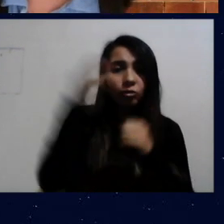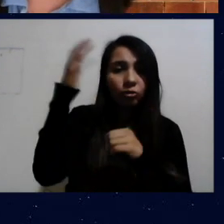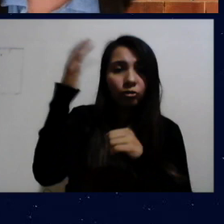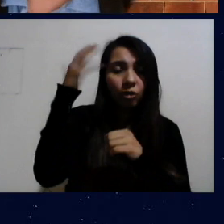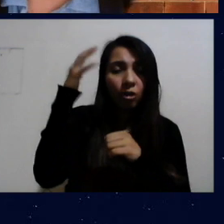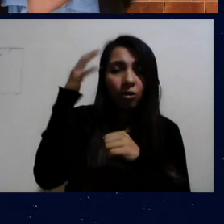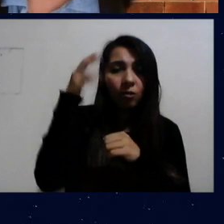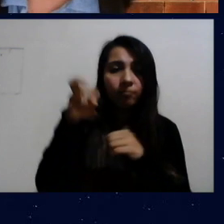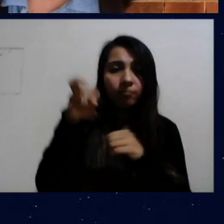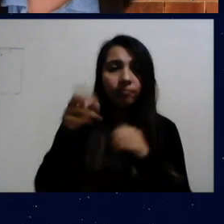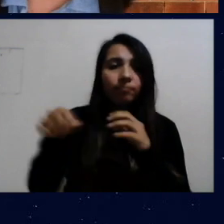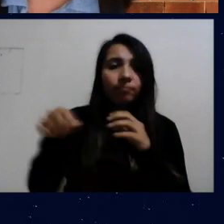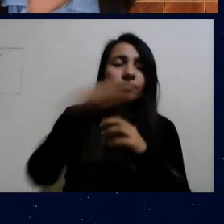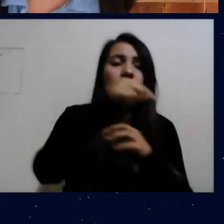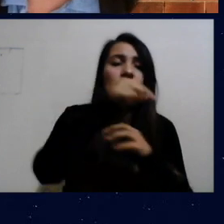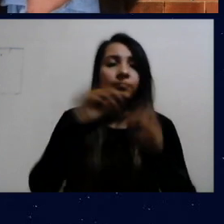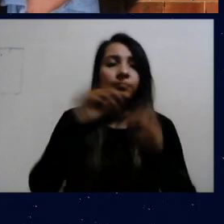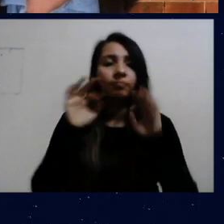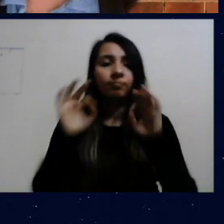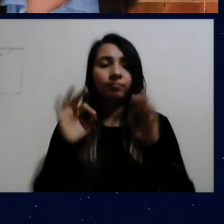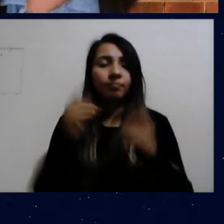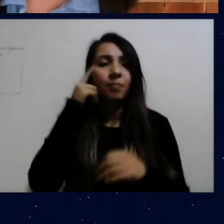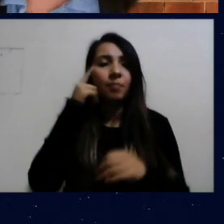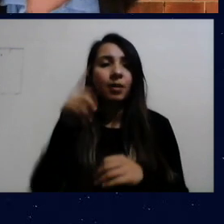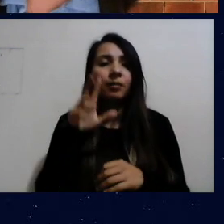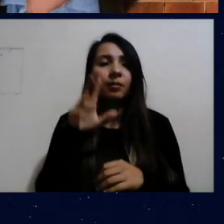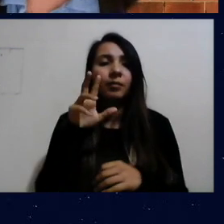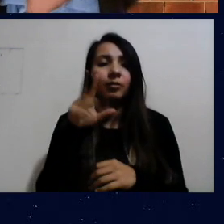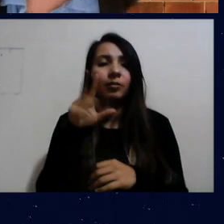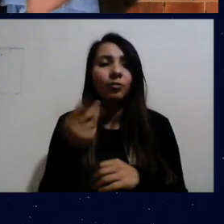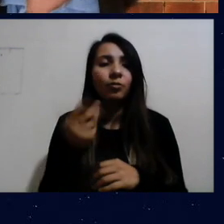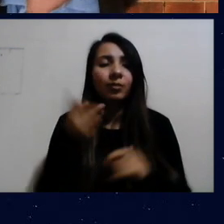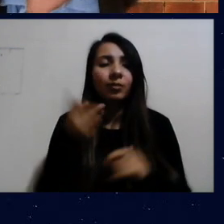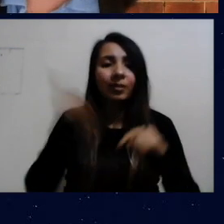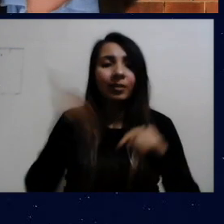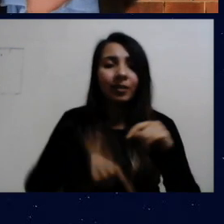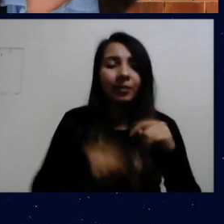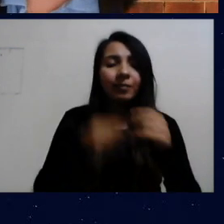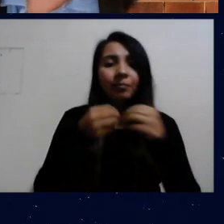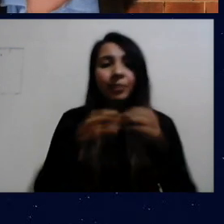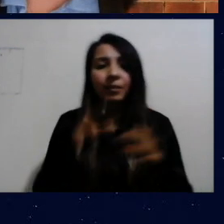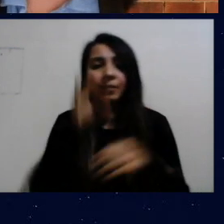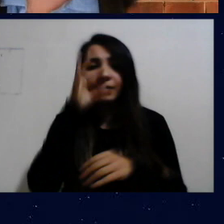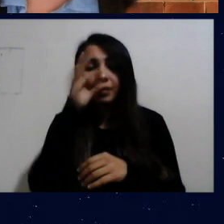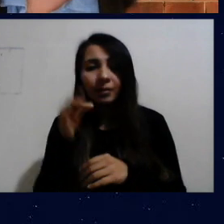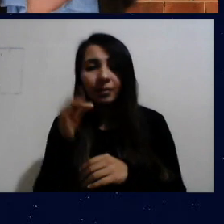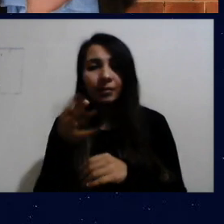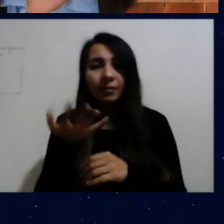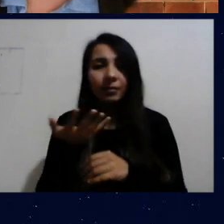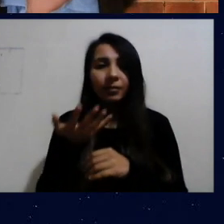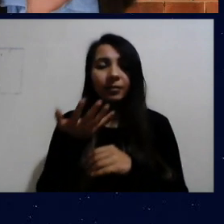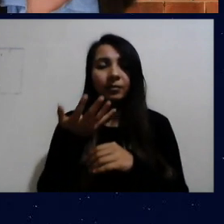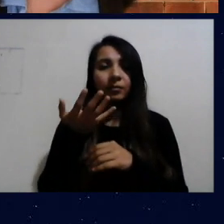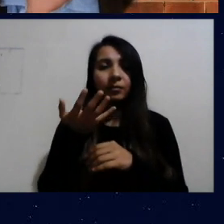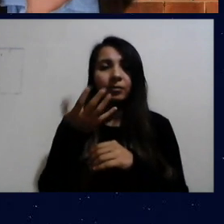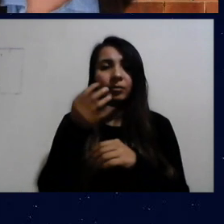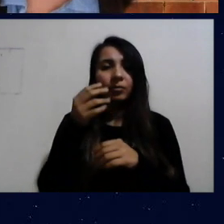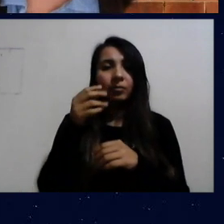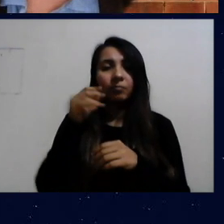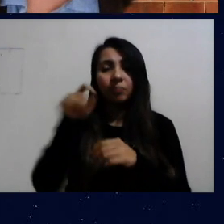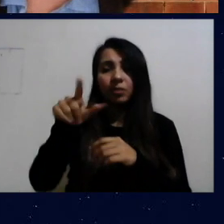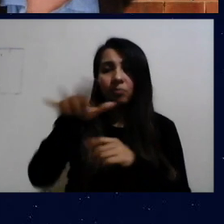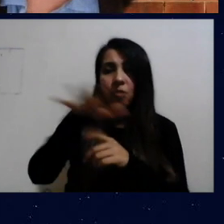la absorción de la nube local en el medio de la región en la cual tú quieres